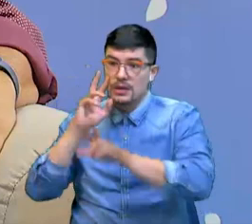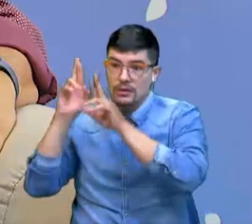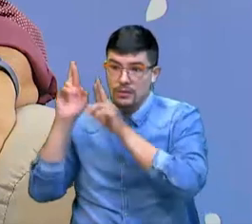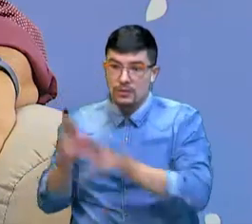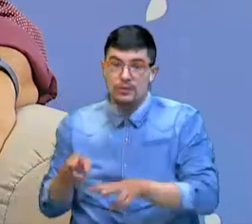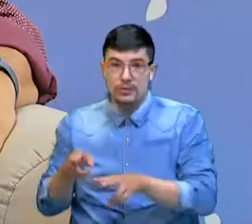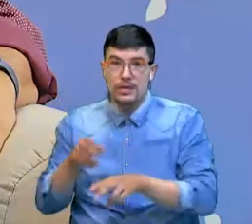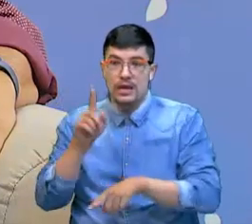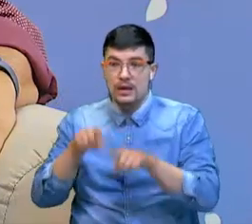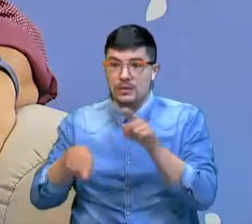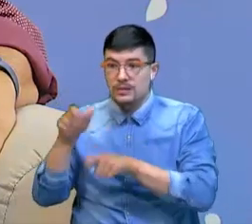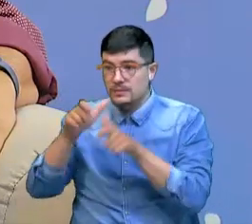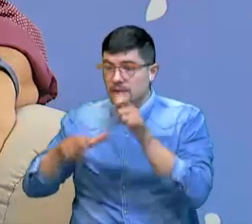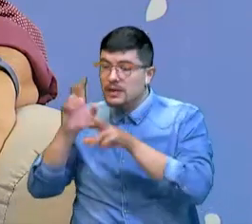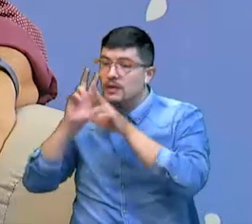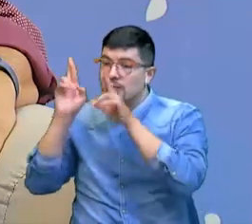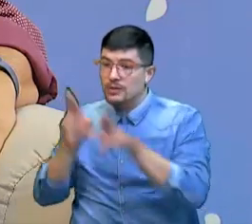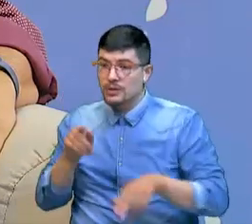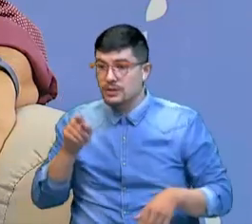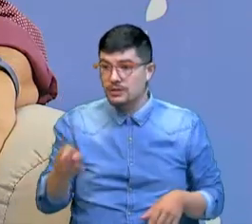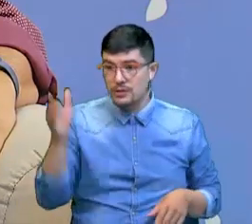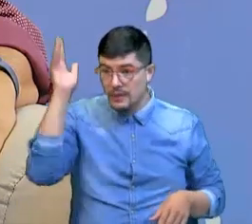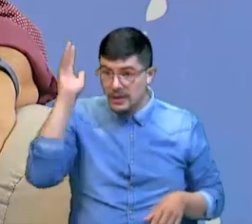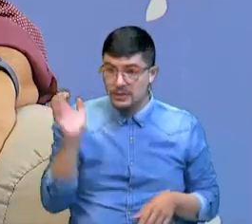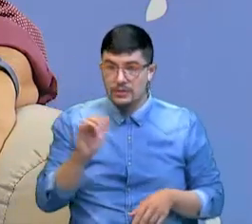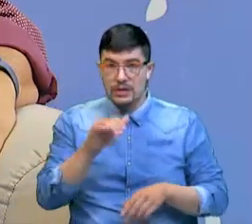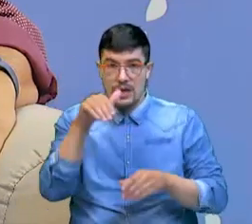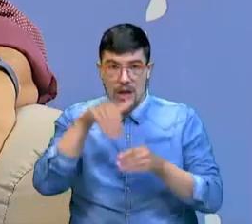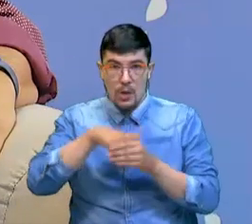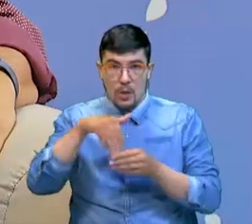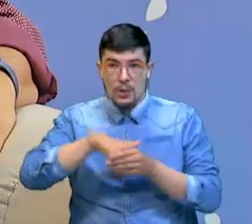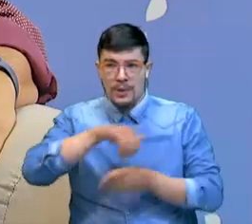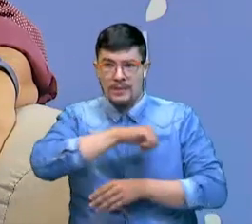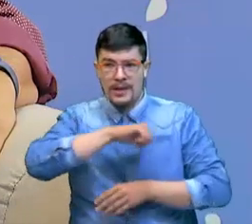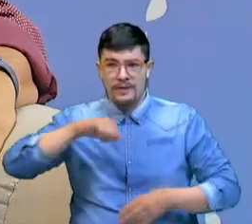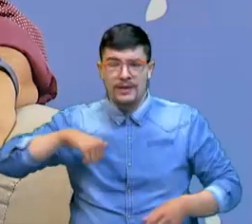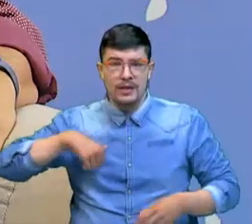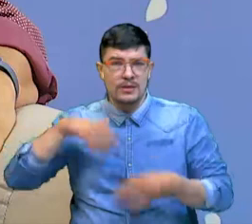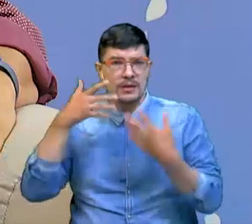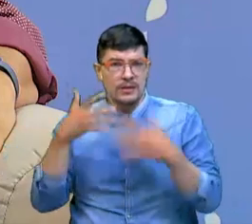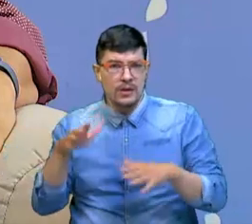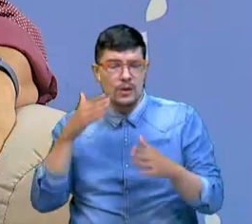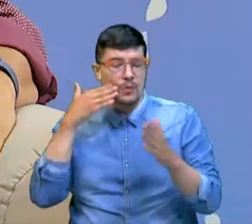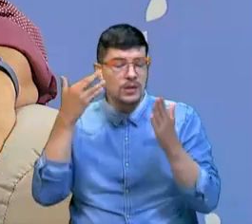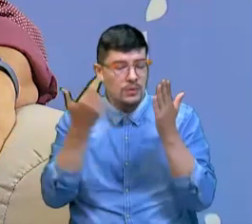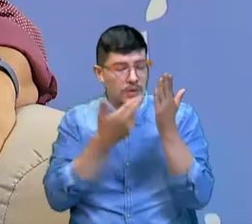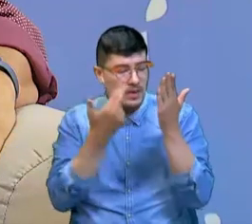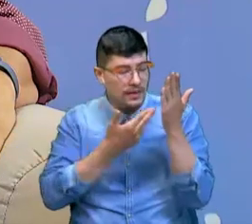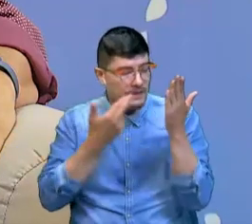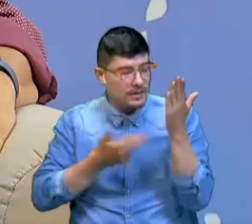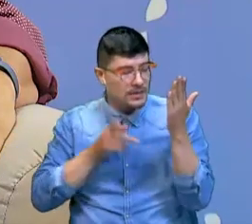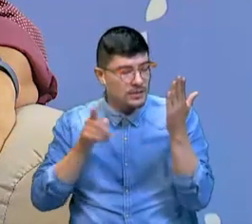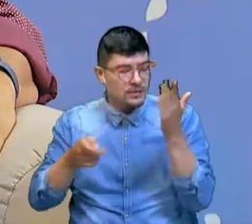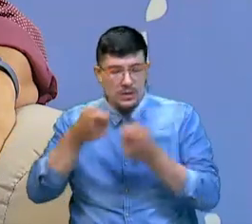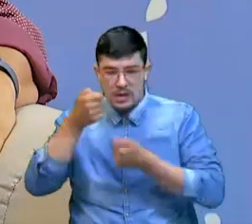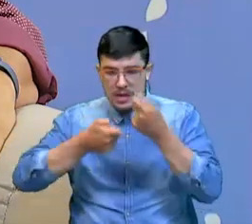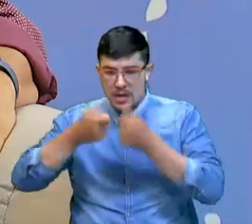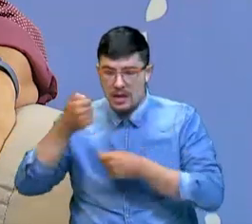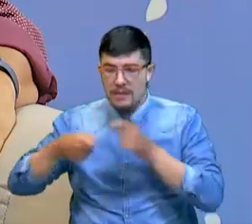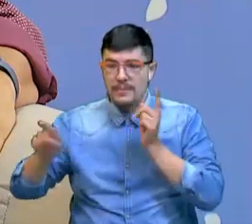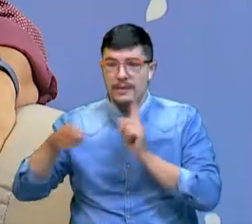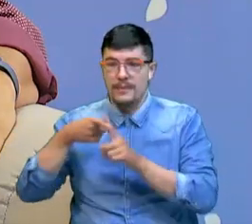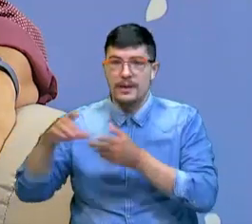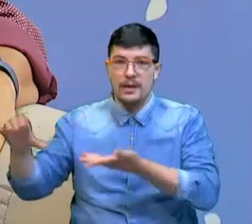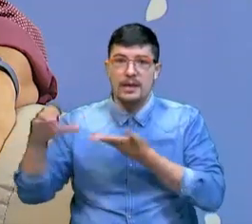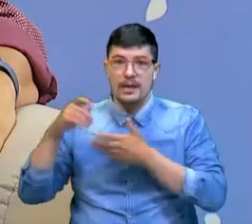reconocida una pensión en el régimen de ahorro individual, si al revisar el cálculo de la primera mesada en